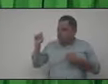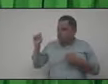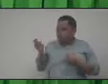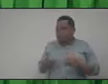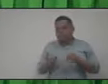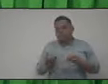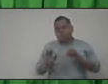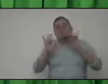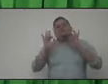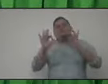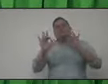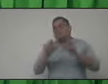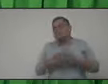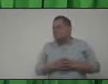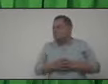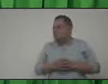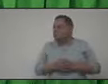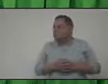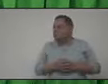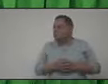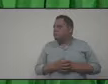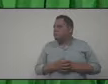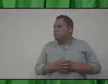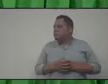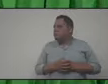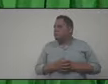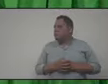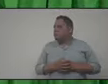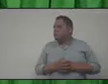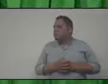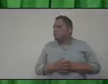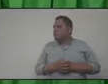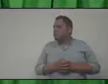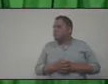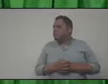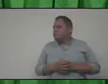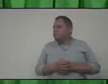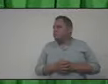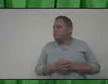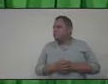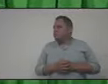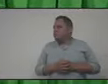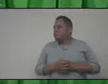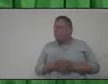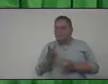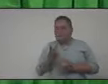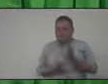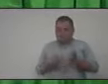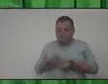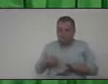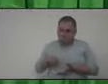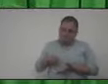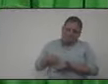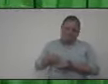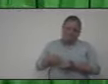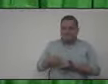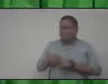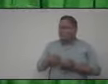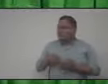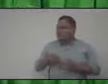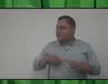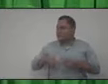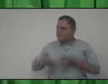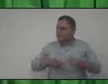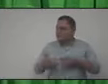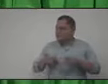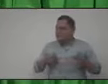muy buena calidad. ¿Y cuando haces karate, con cuál pegas? ¿Cómo para saber, no? No, con ambas. Ah, bueno, y competencias y todo, ¿no? Y